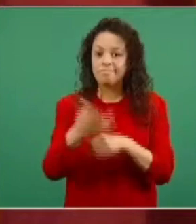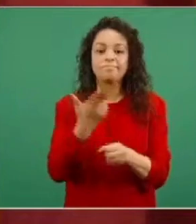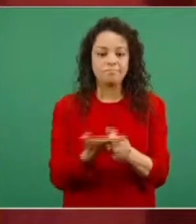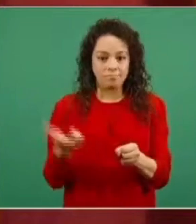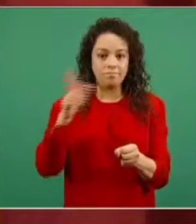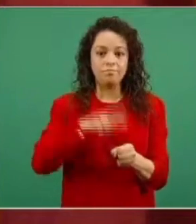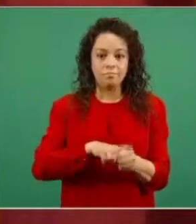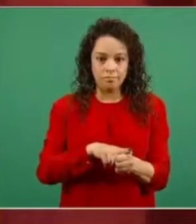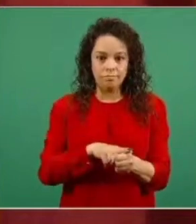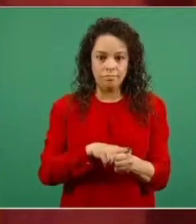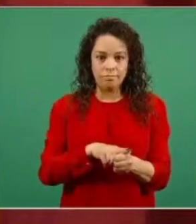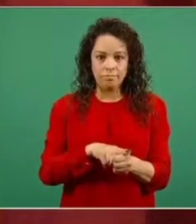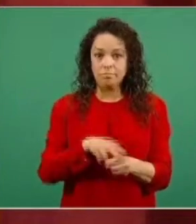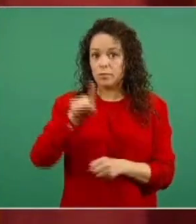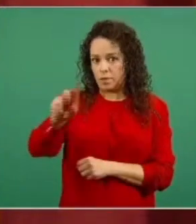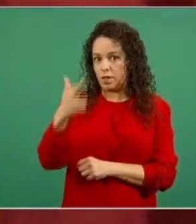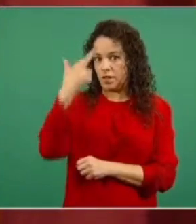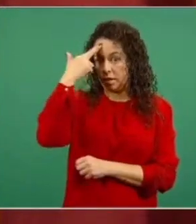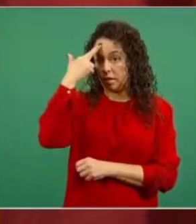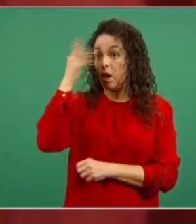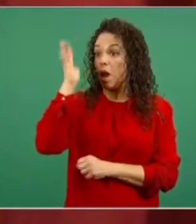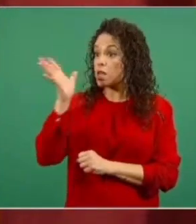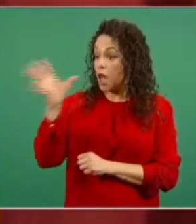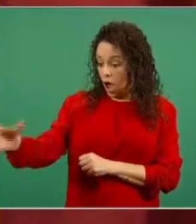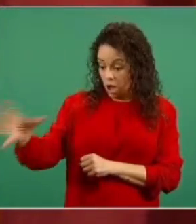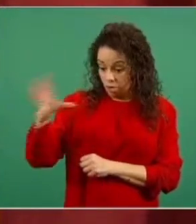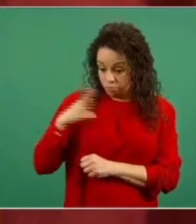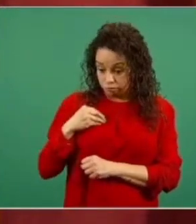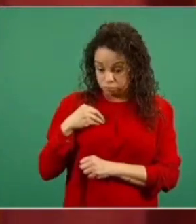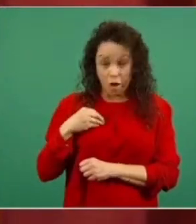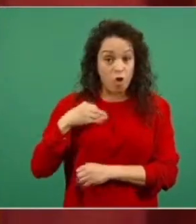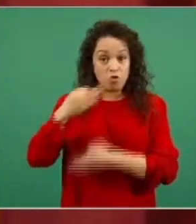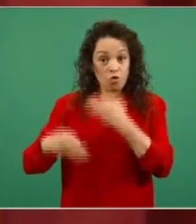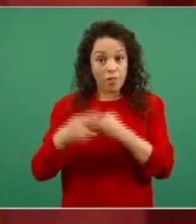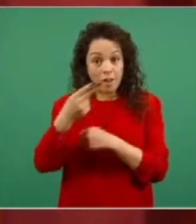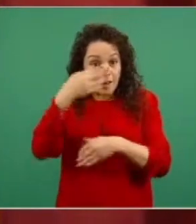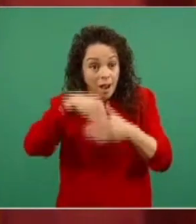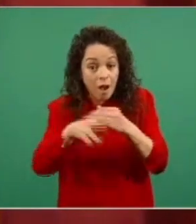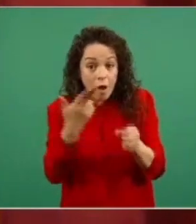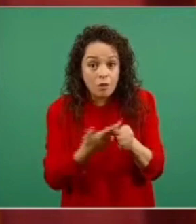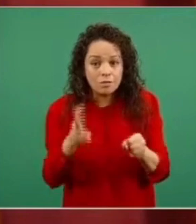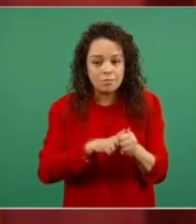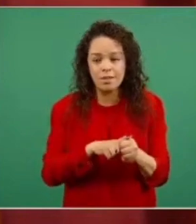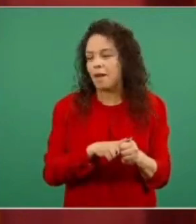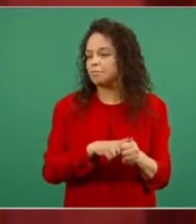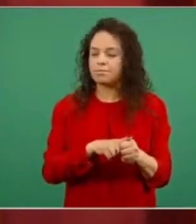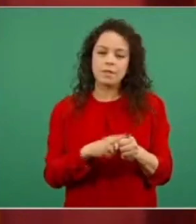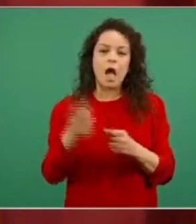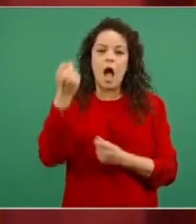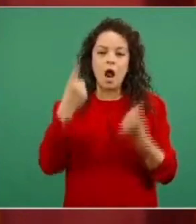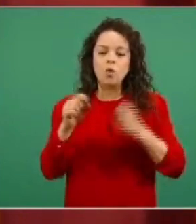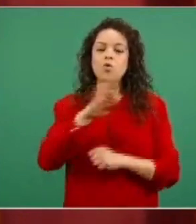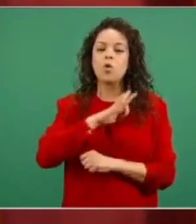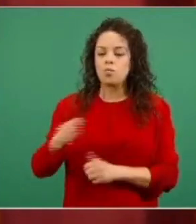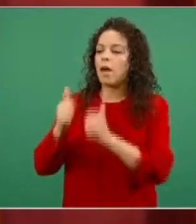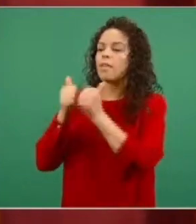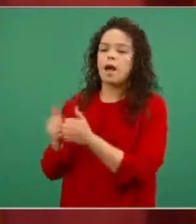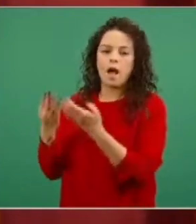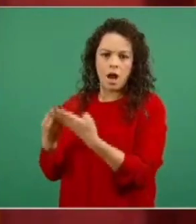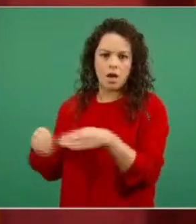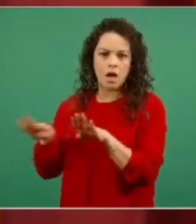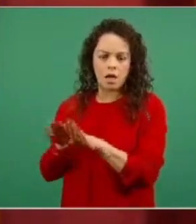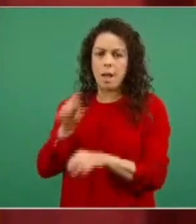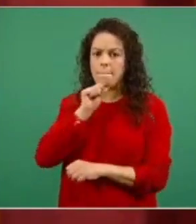que no todo quien se contagia requiere atención hospitalaria, hay muchos casos que son ambulatorios, también reciben